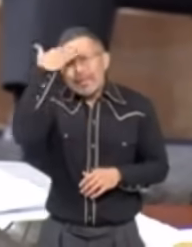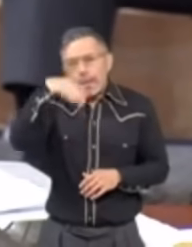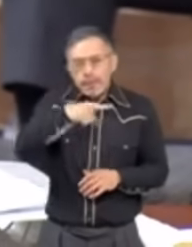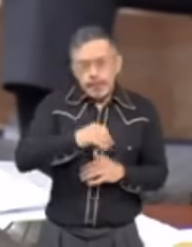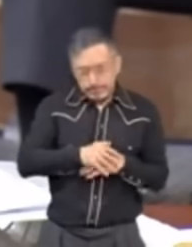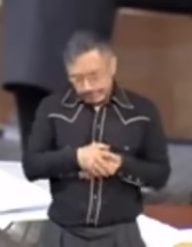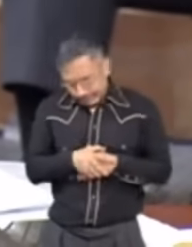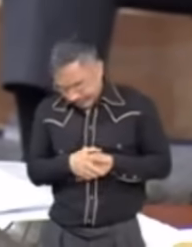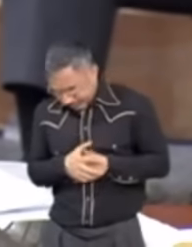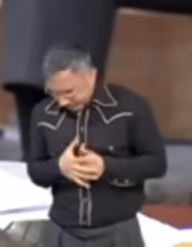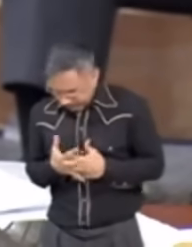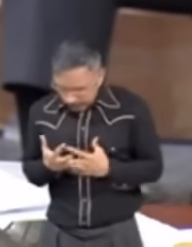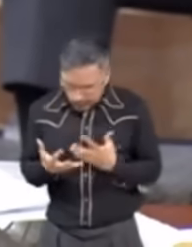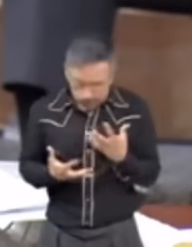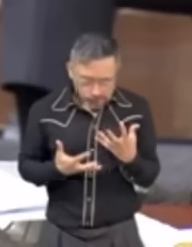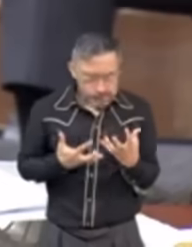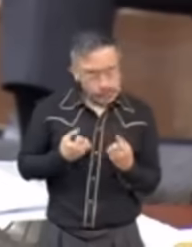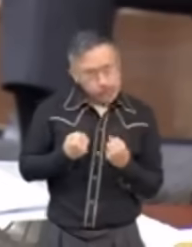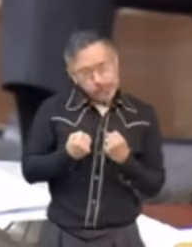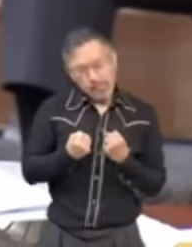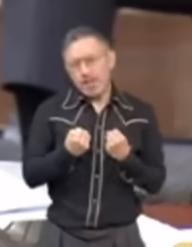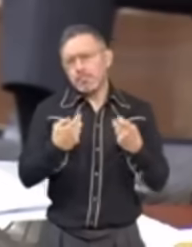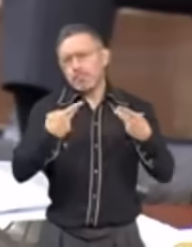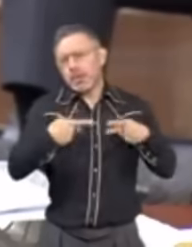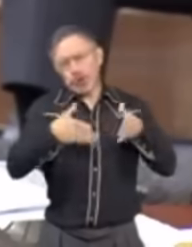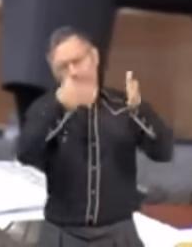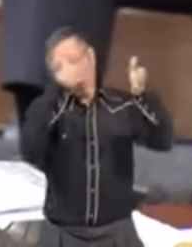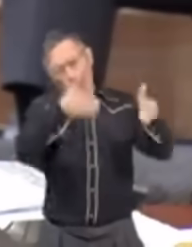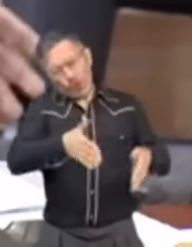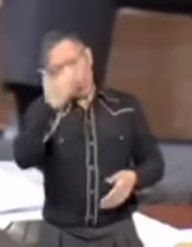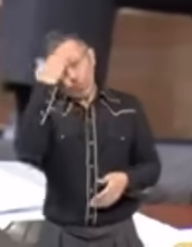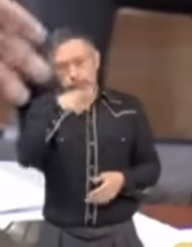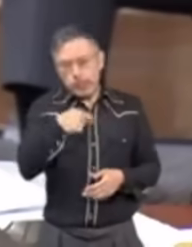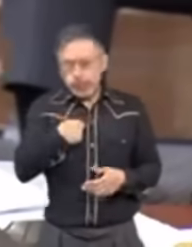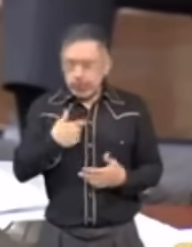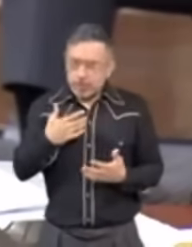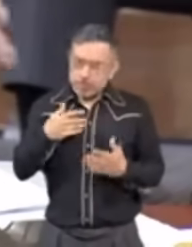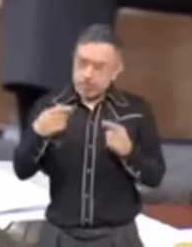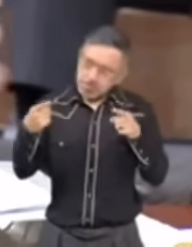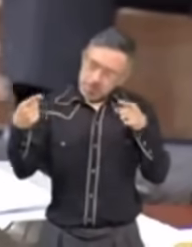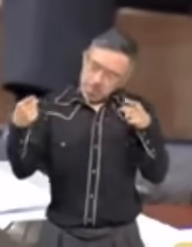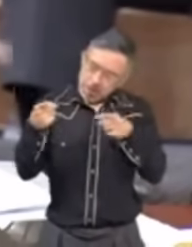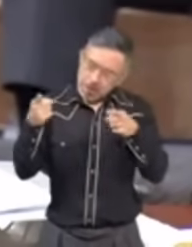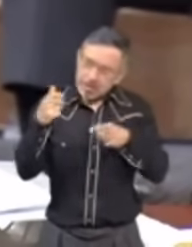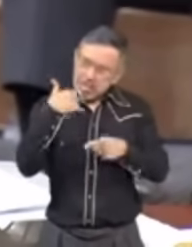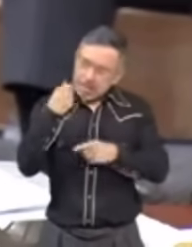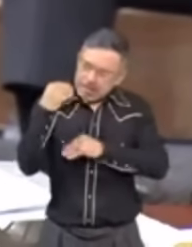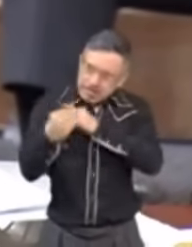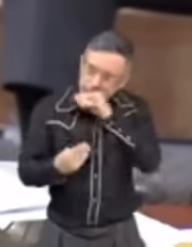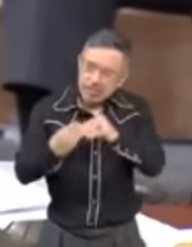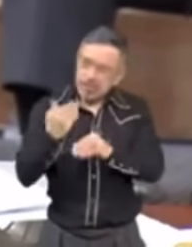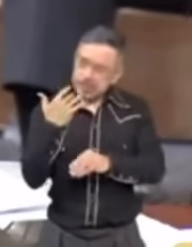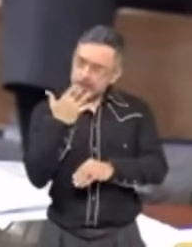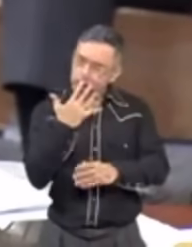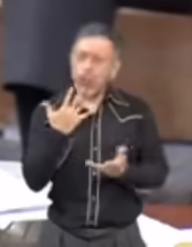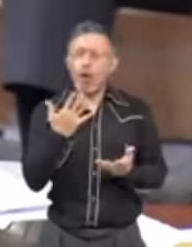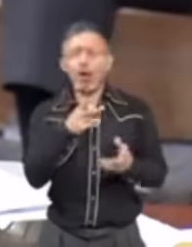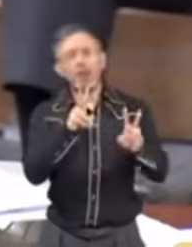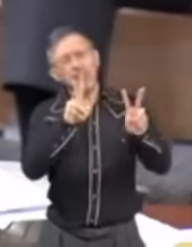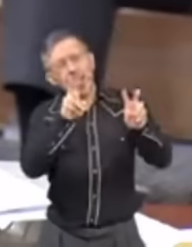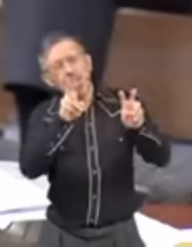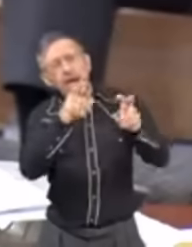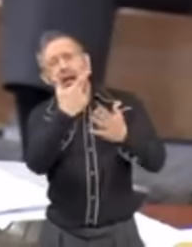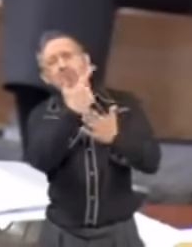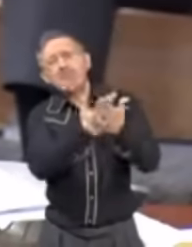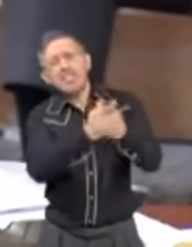de discutir el personaje y entonces usa el tema de fiscalización para